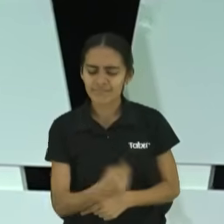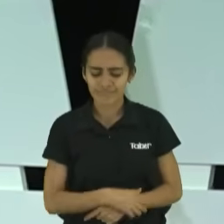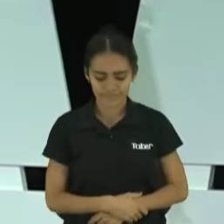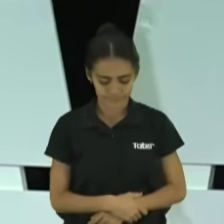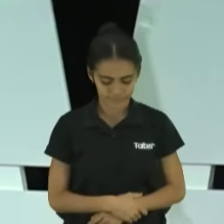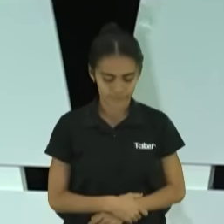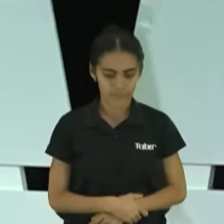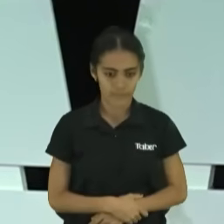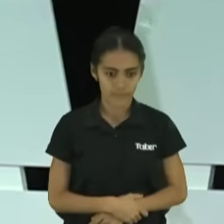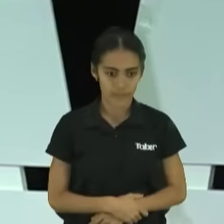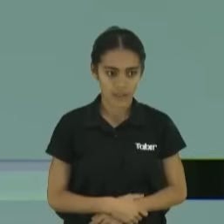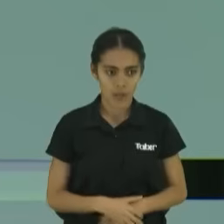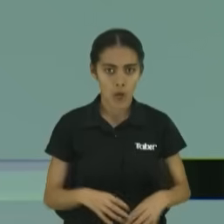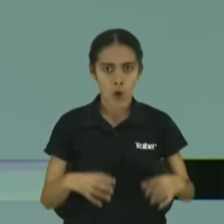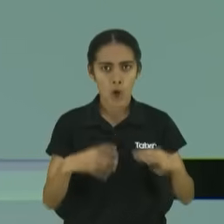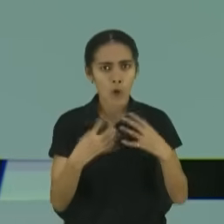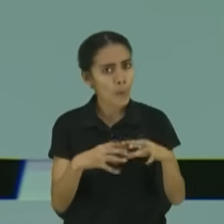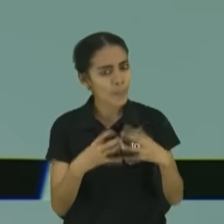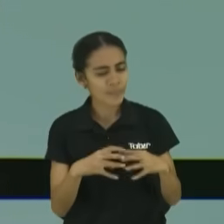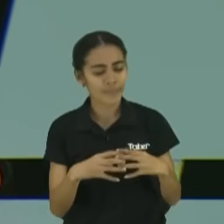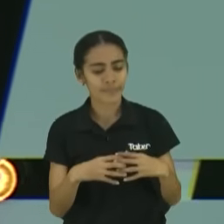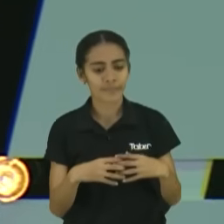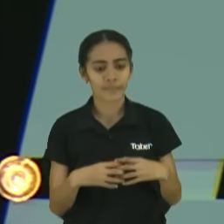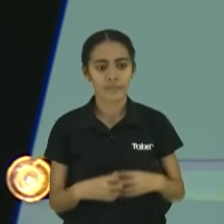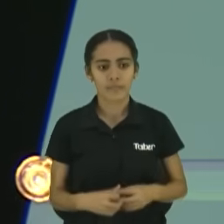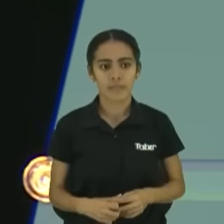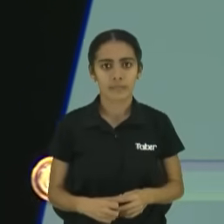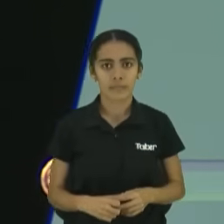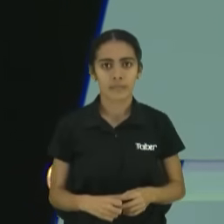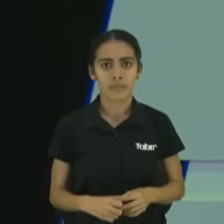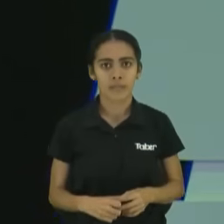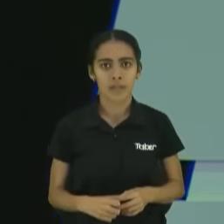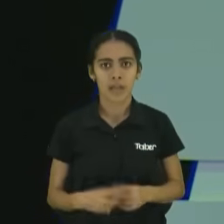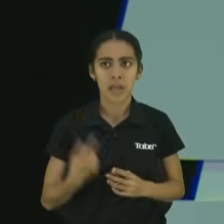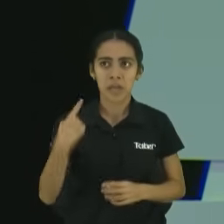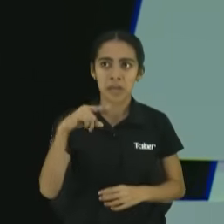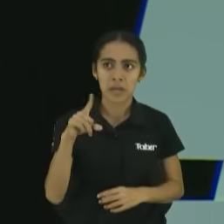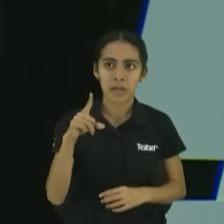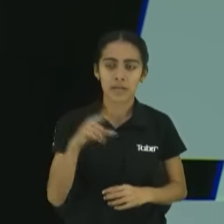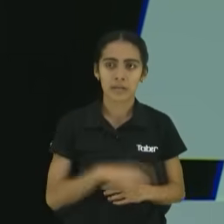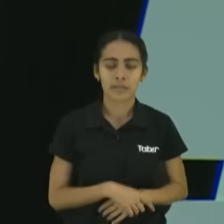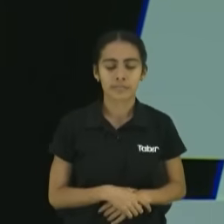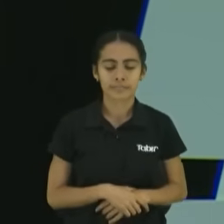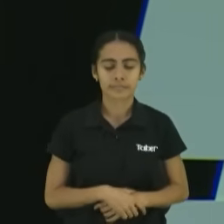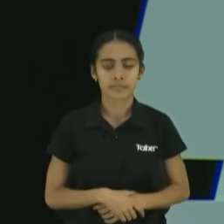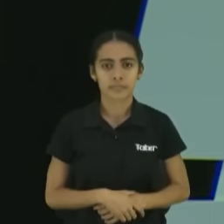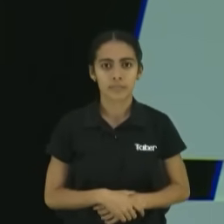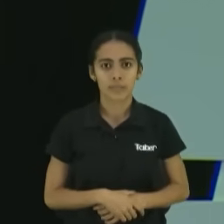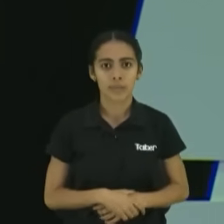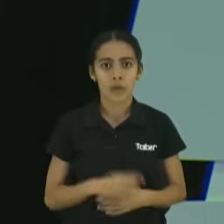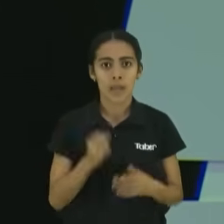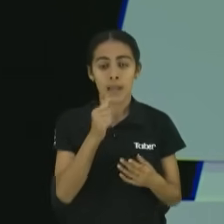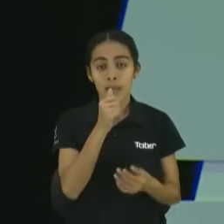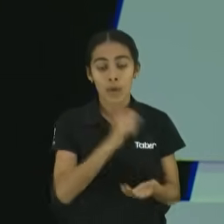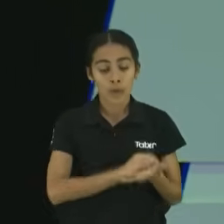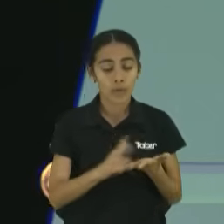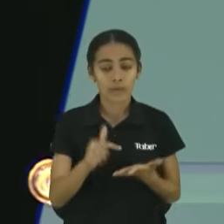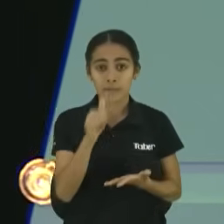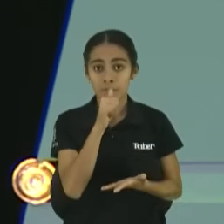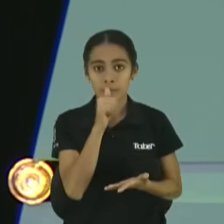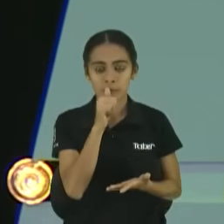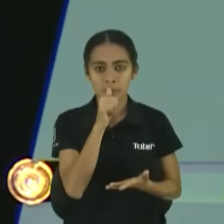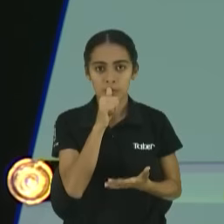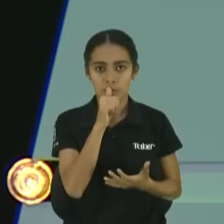Ahí tengo un buen compañero. A ver, ¿dónde está aquel? Allá nos encontramos por el colegio militar. Porque también el colegio